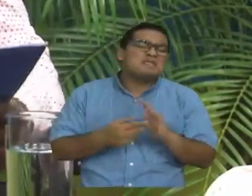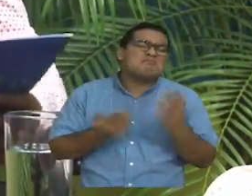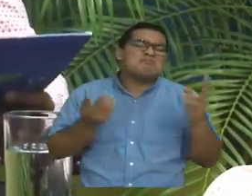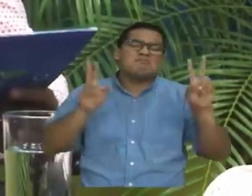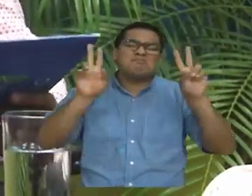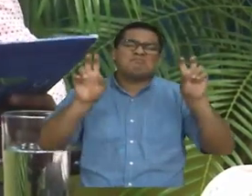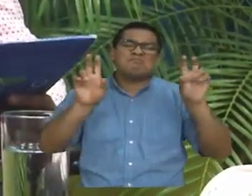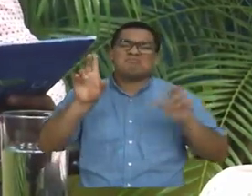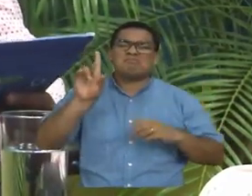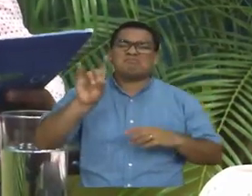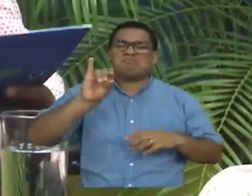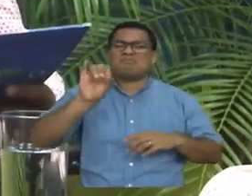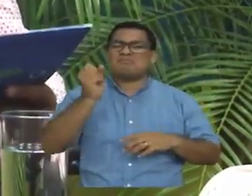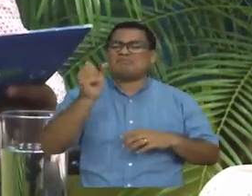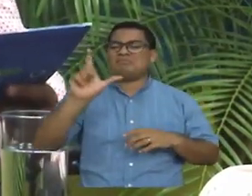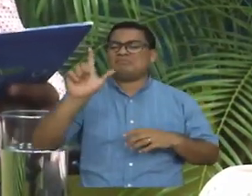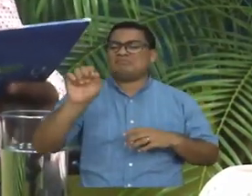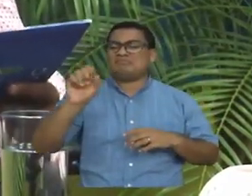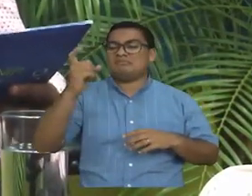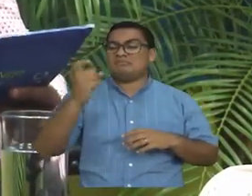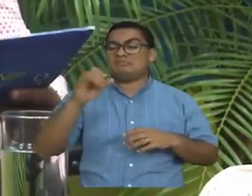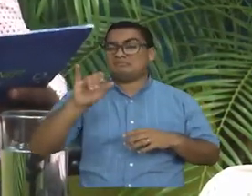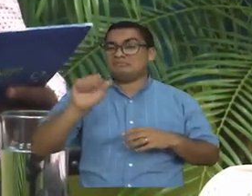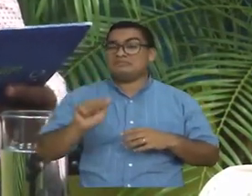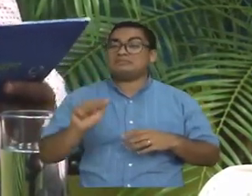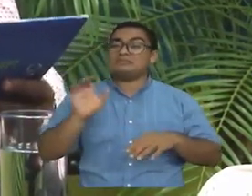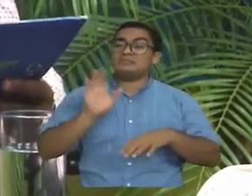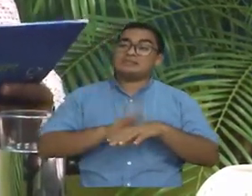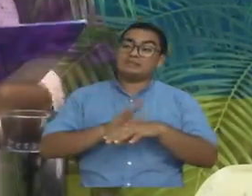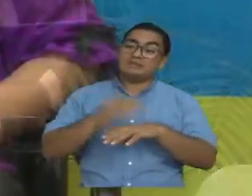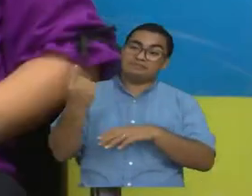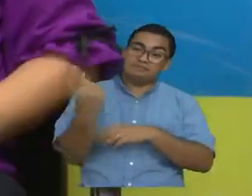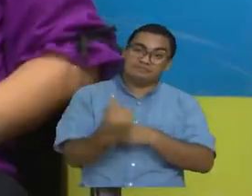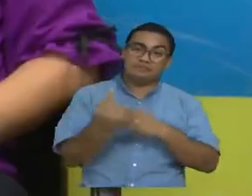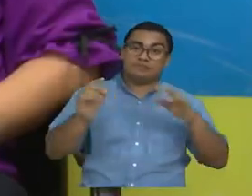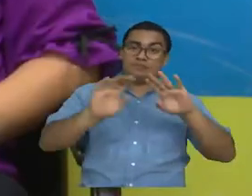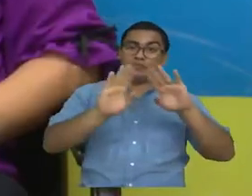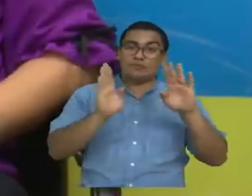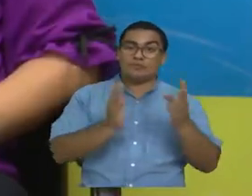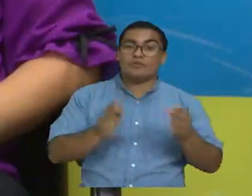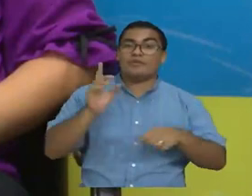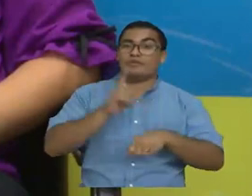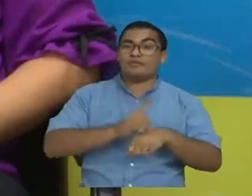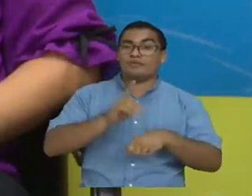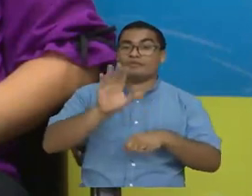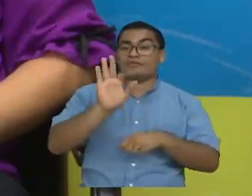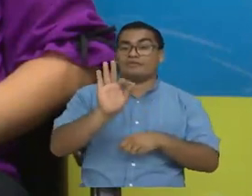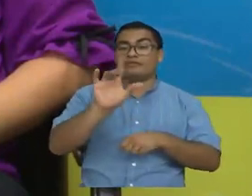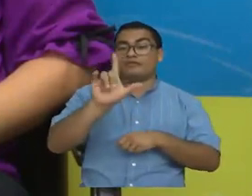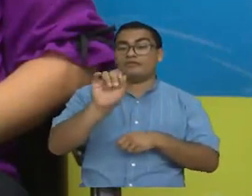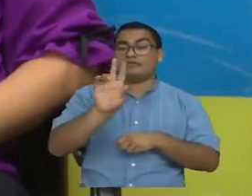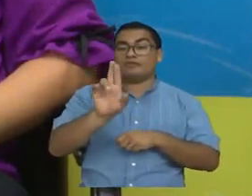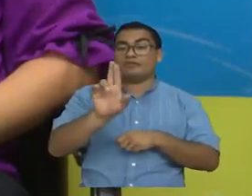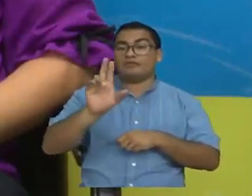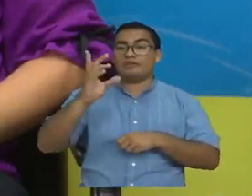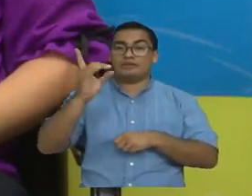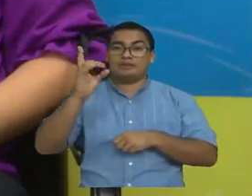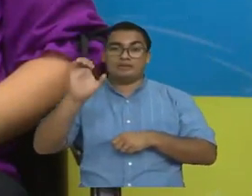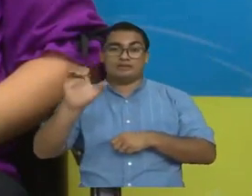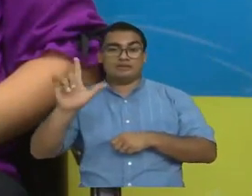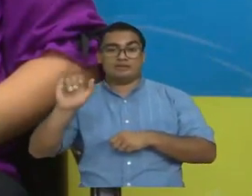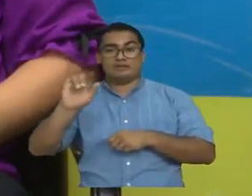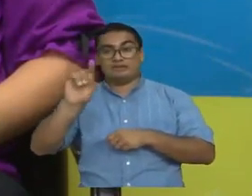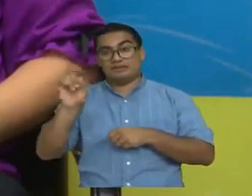tema, hemos invitado a la doctora Flor de Lisa Barca, quien es parte del personal médico del Centro